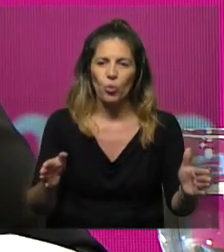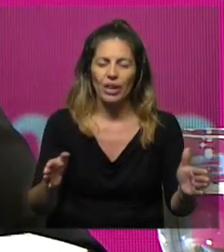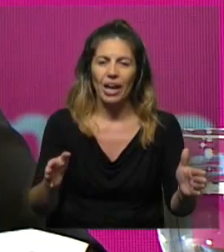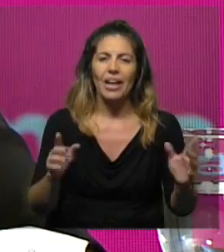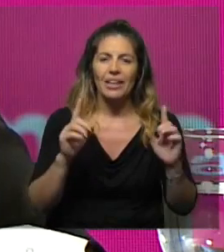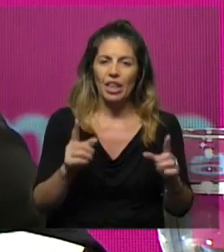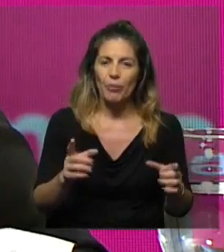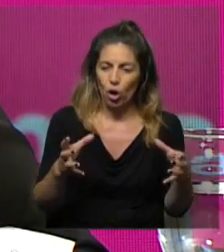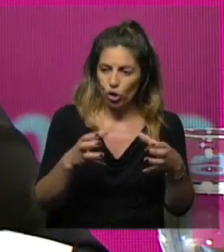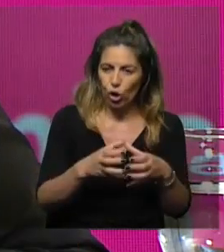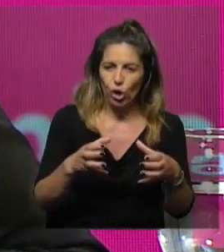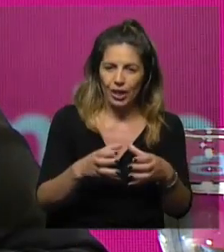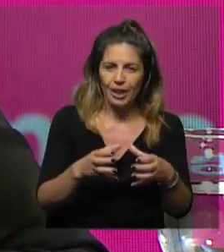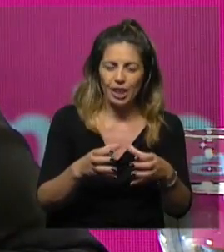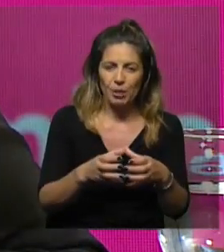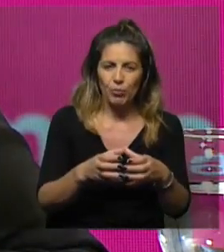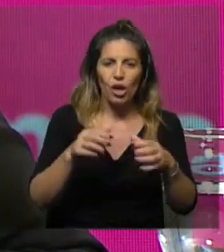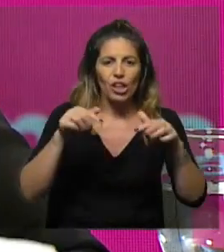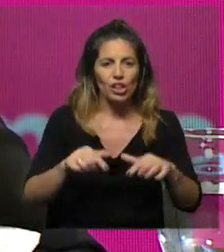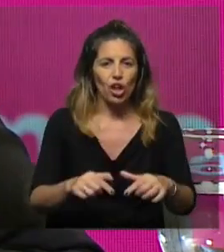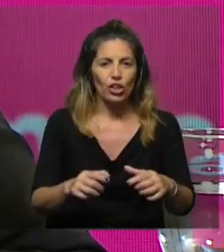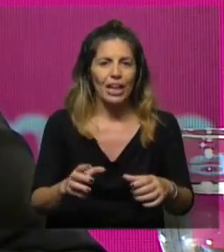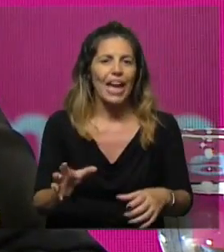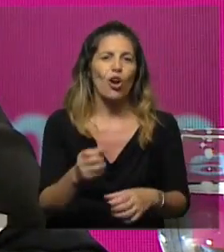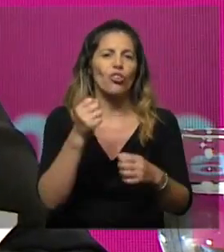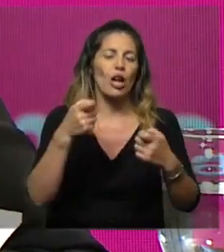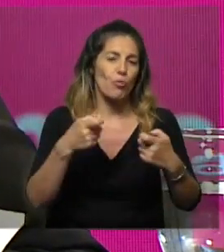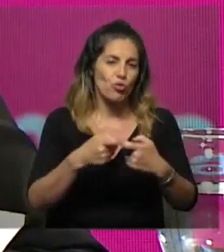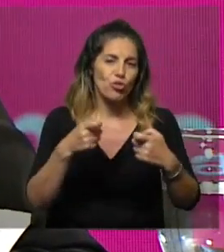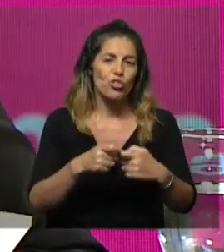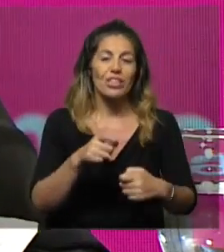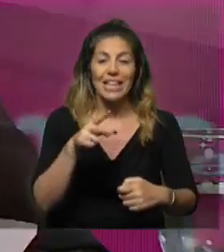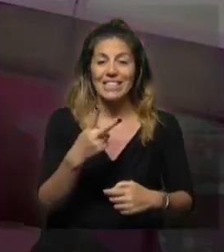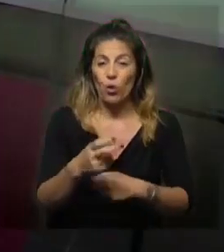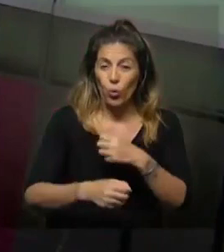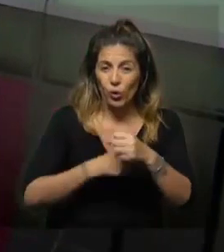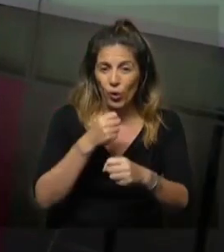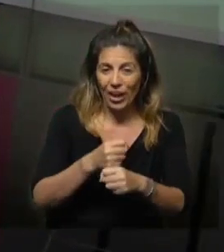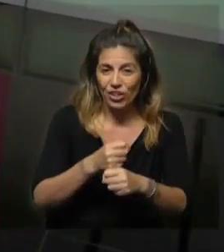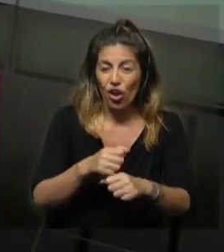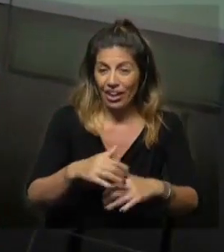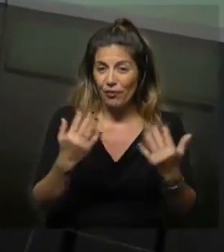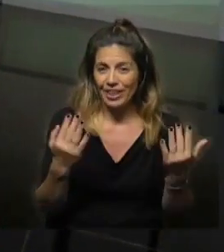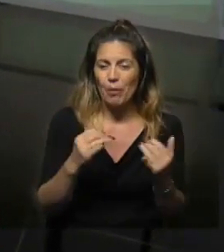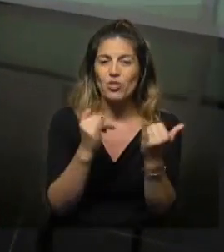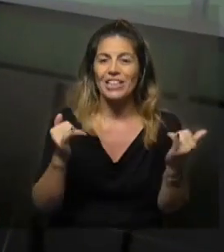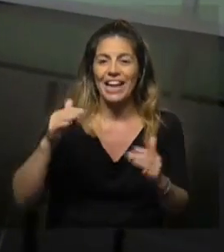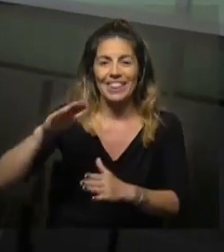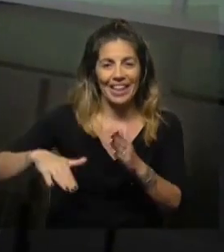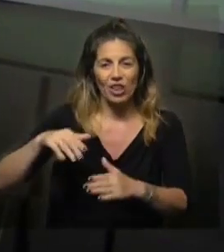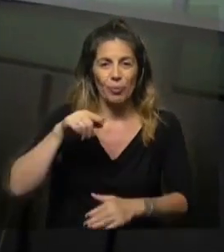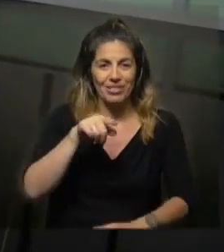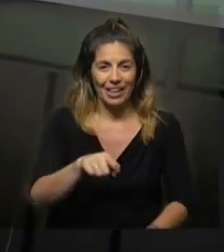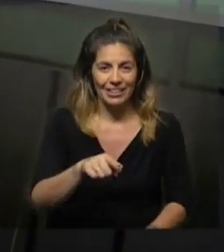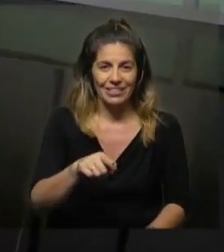intención con todo el equipo y bueno Y hoy encontramos aliados y este es el segundo año que festejamos el día que andamos en el Solís no O sea vos decís la idea del